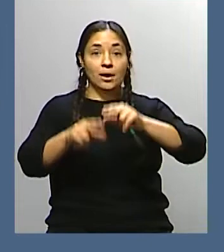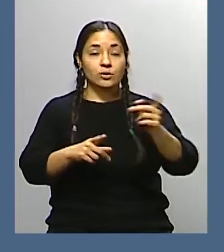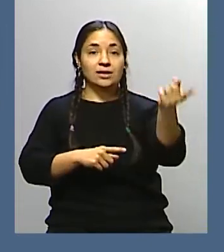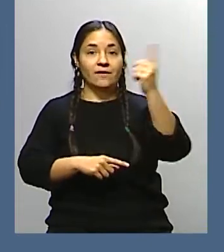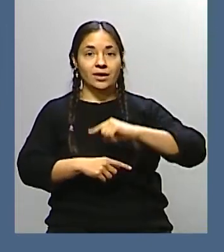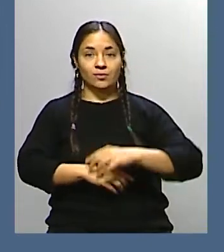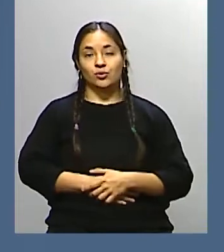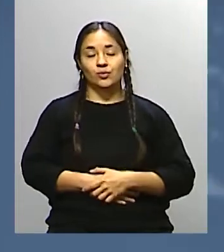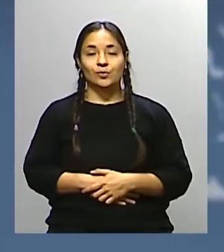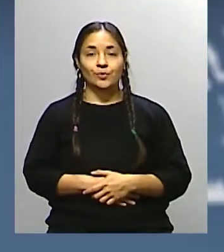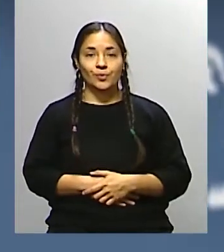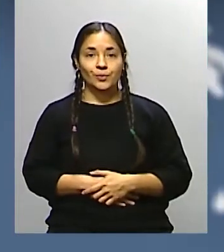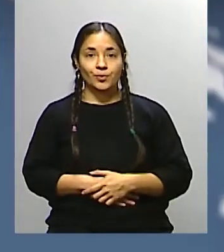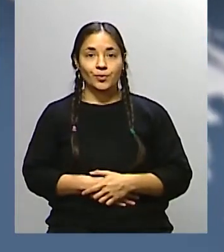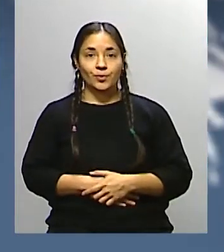regresamos.